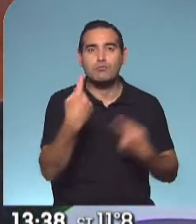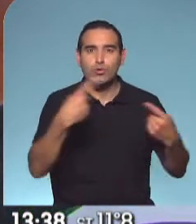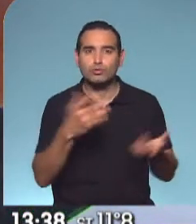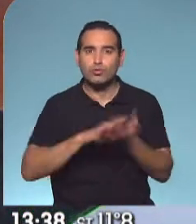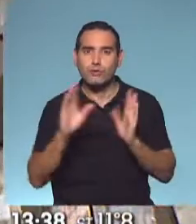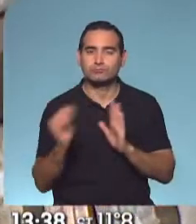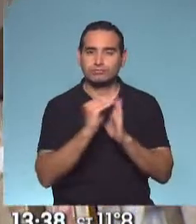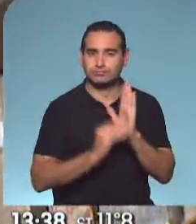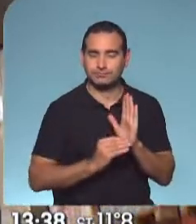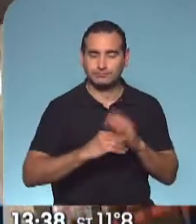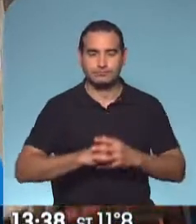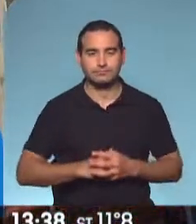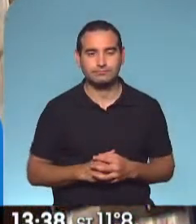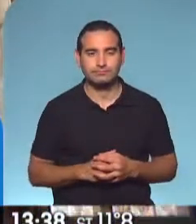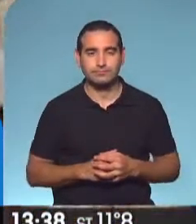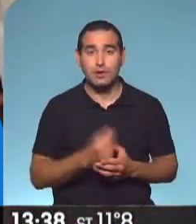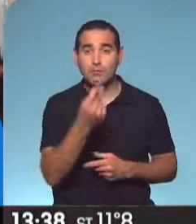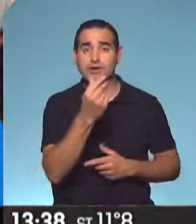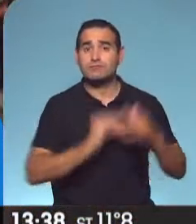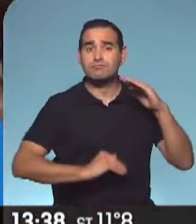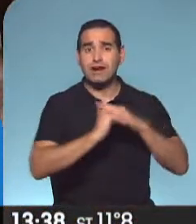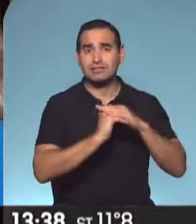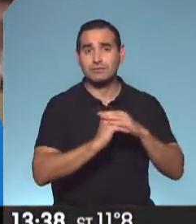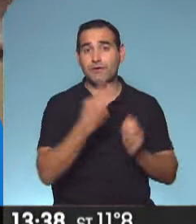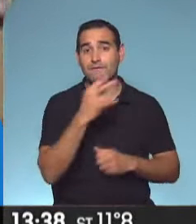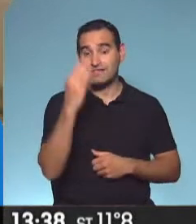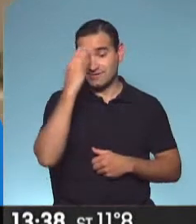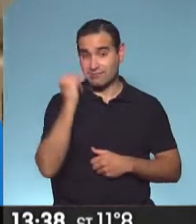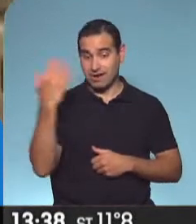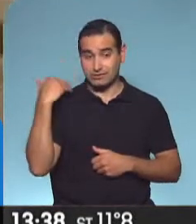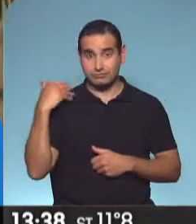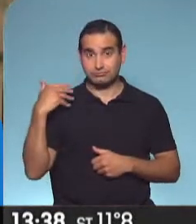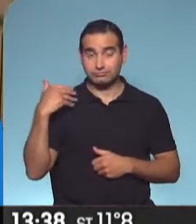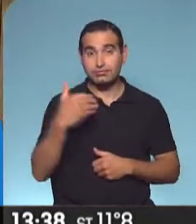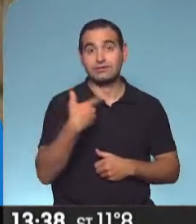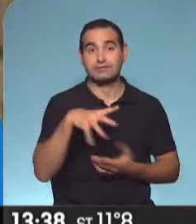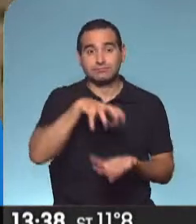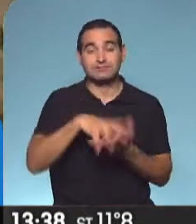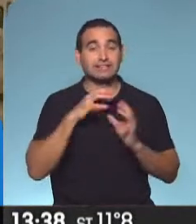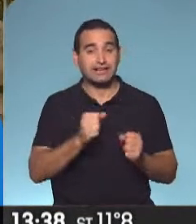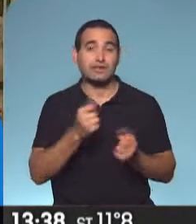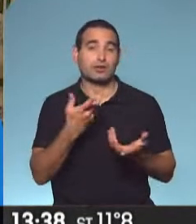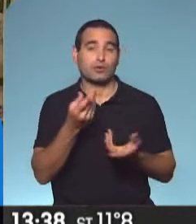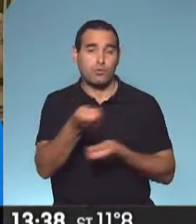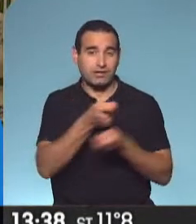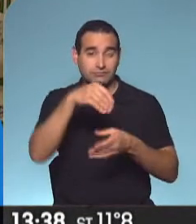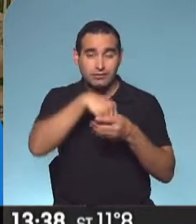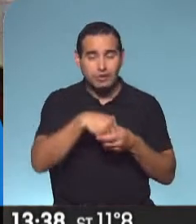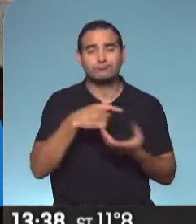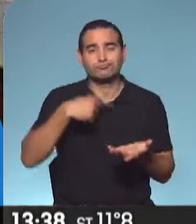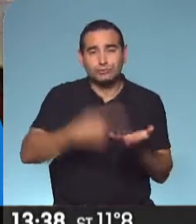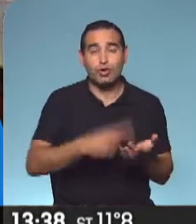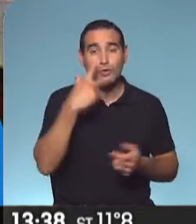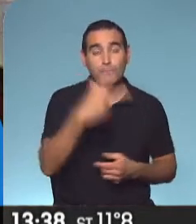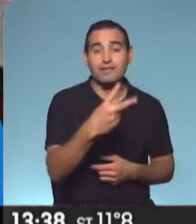productos. Los precios máximos rigen desde el 20 de marzo pasado, cuando la Secretaría de Comercio Interior dispuso que